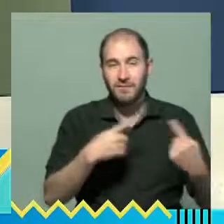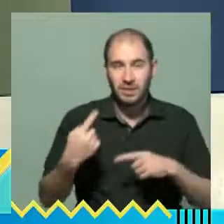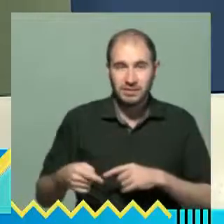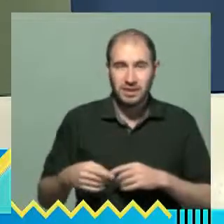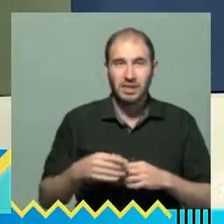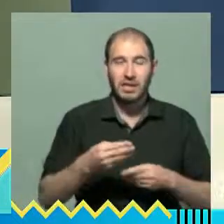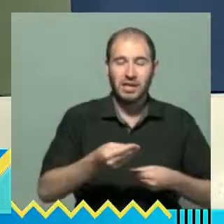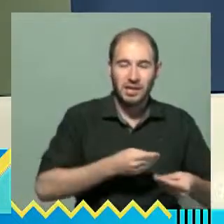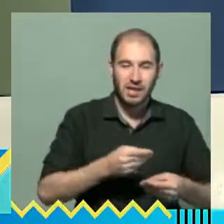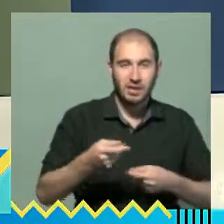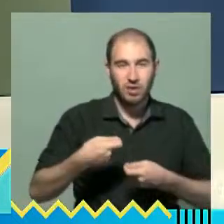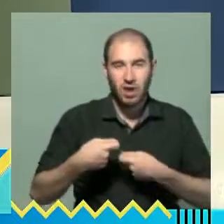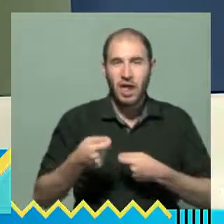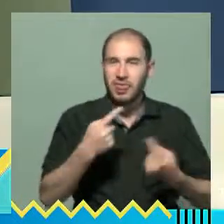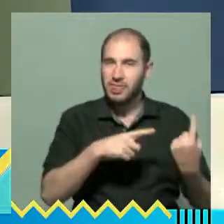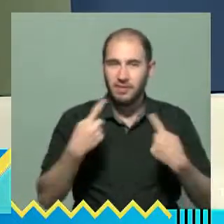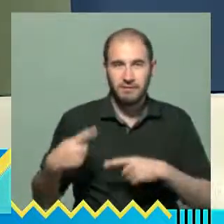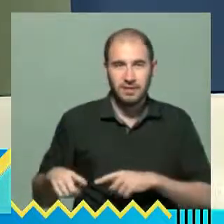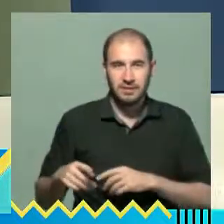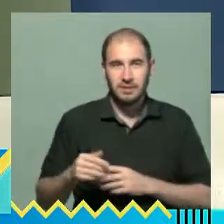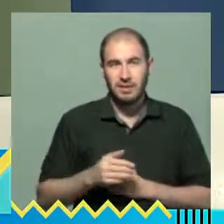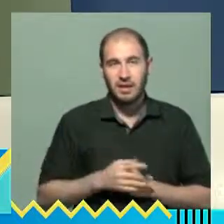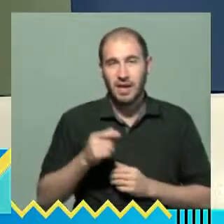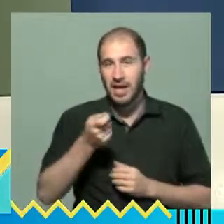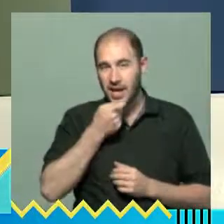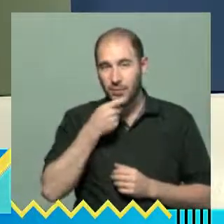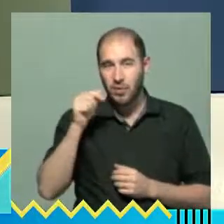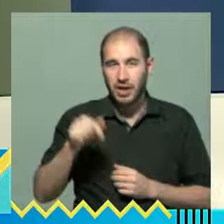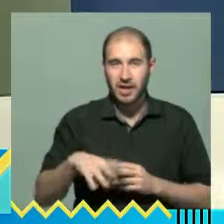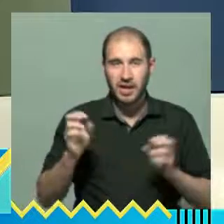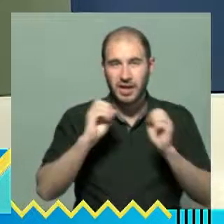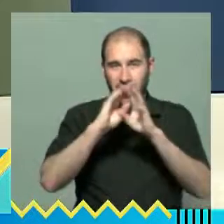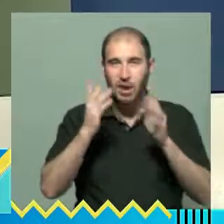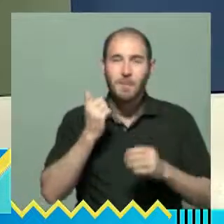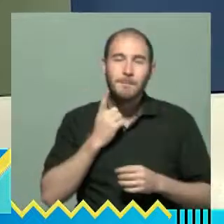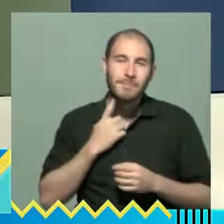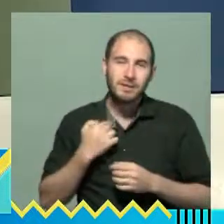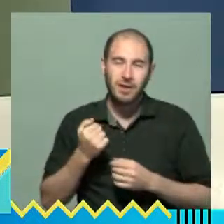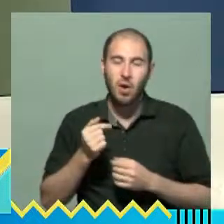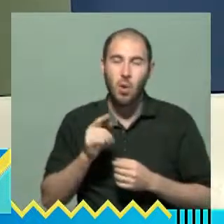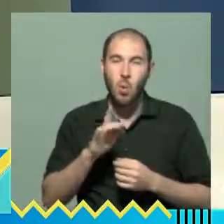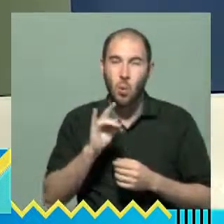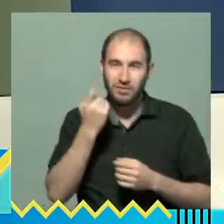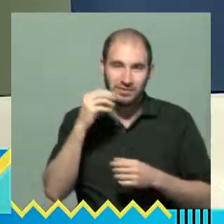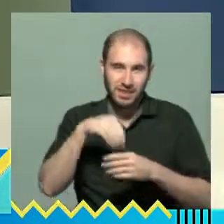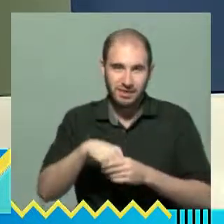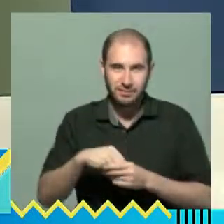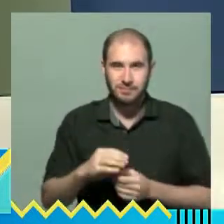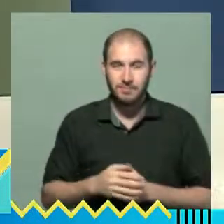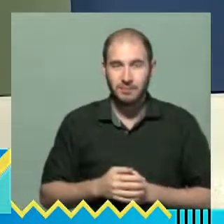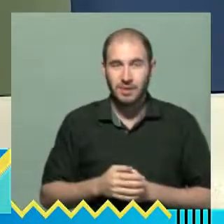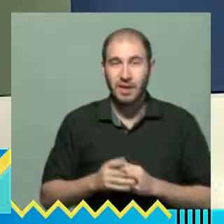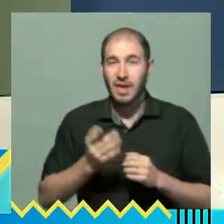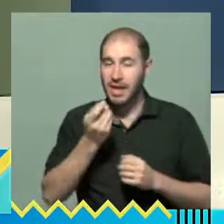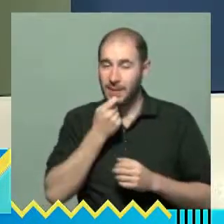reprimir y gestionar, esta enorme diferencia práctica que nos han dado en este ejemplo tan claro del placer de estar en la universidad, ¿sí? Además